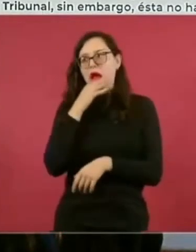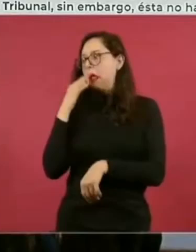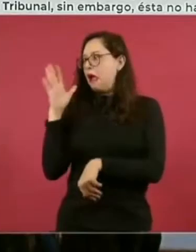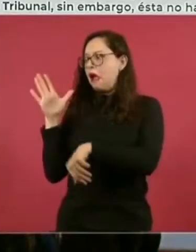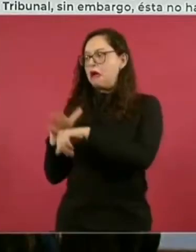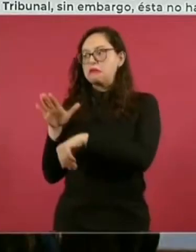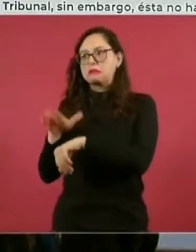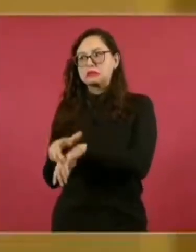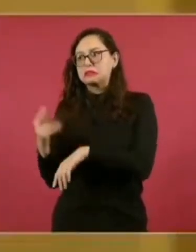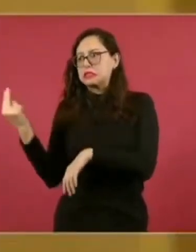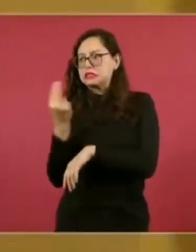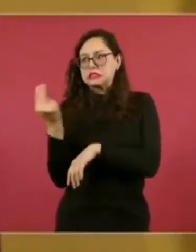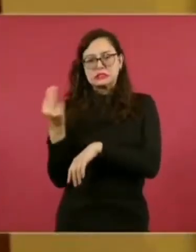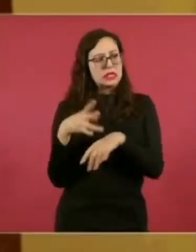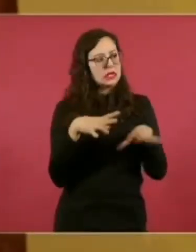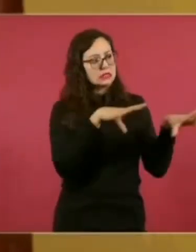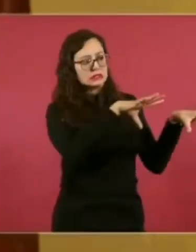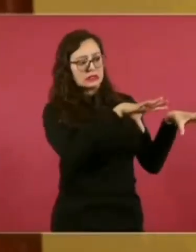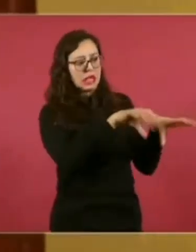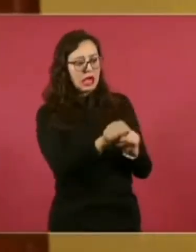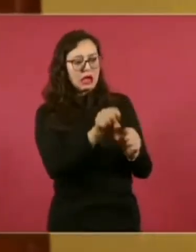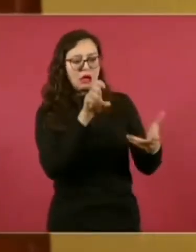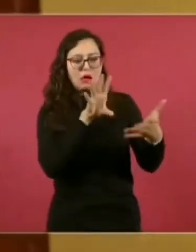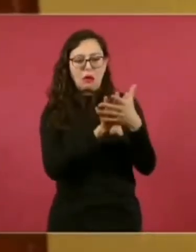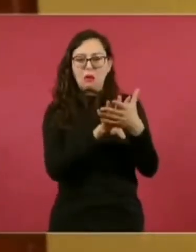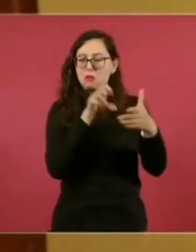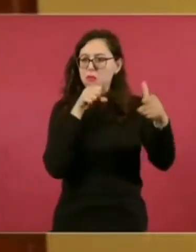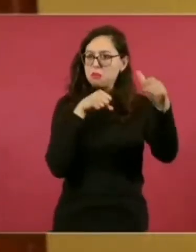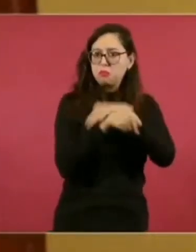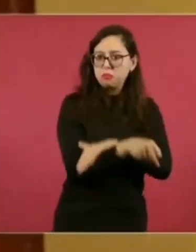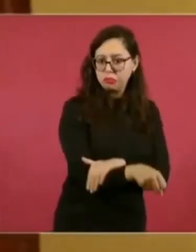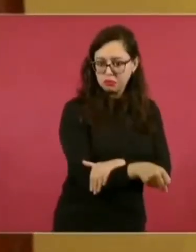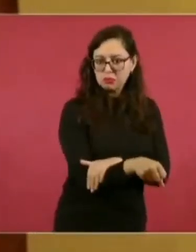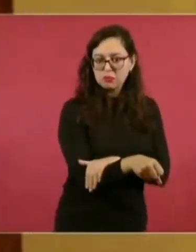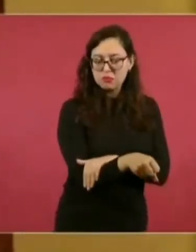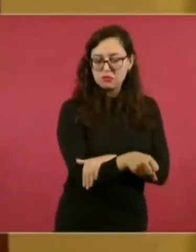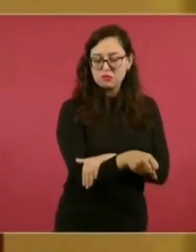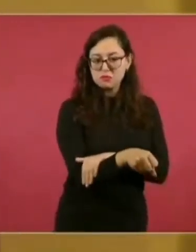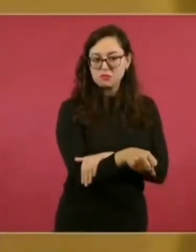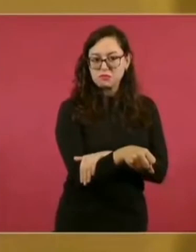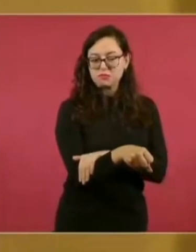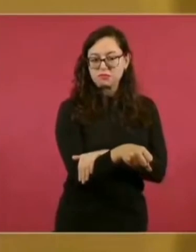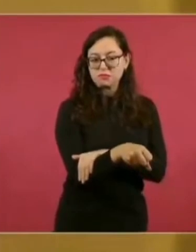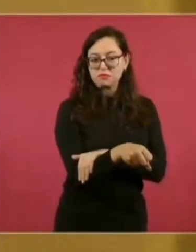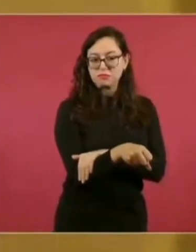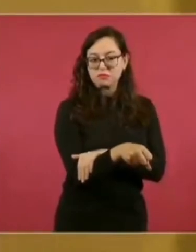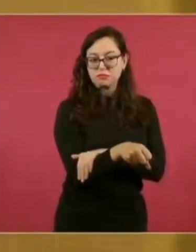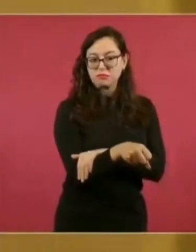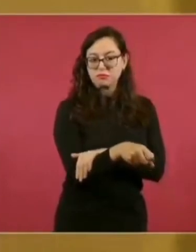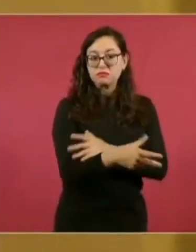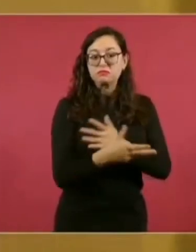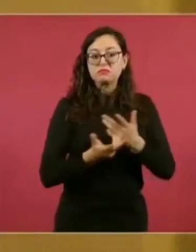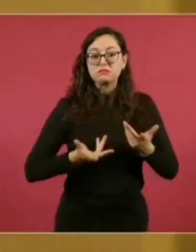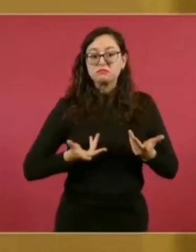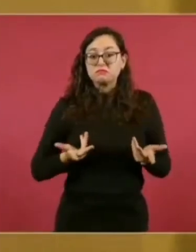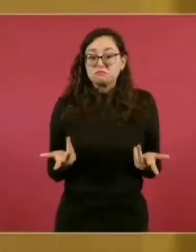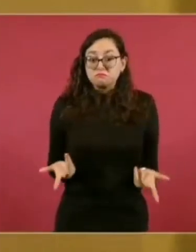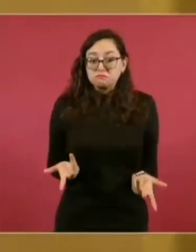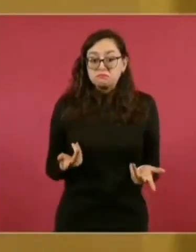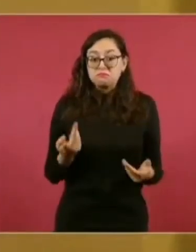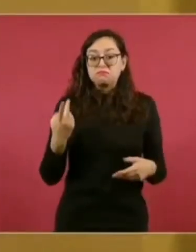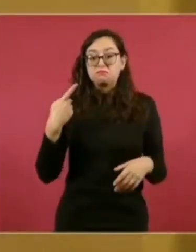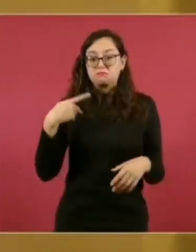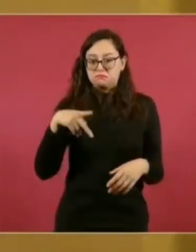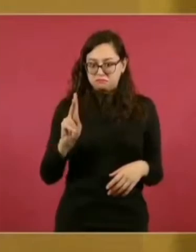el candidato presidencial de aquel tiempo. Esta